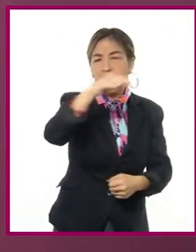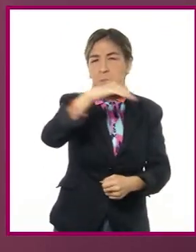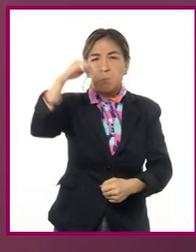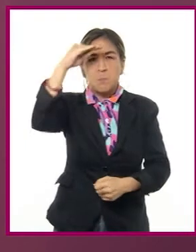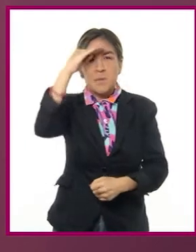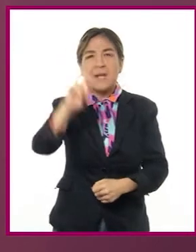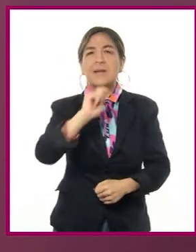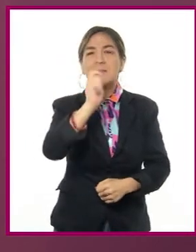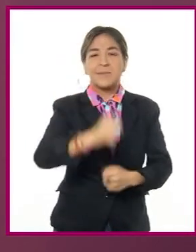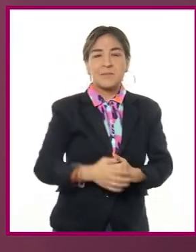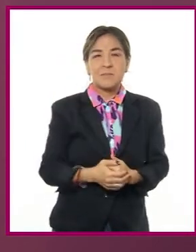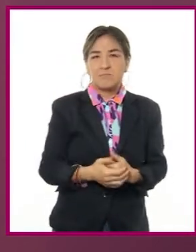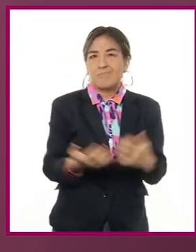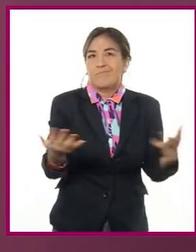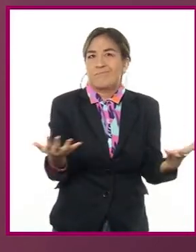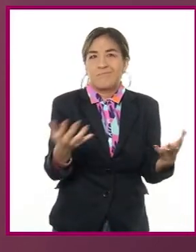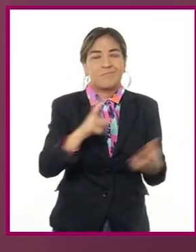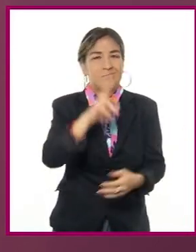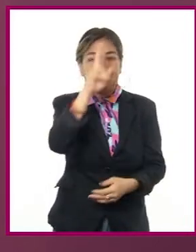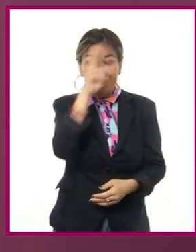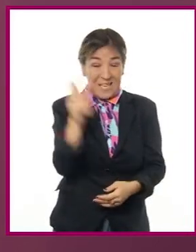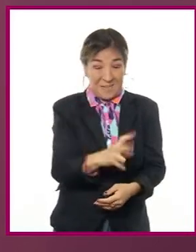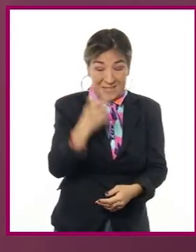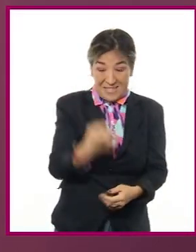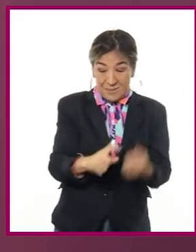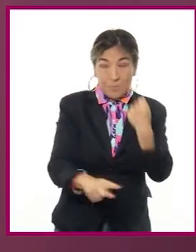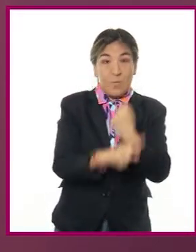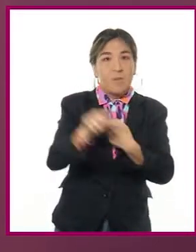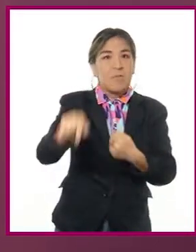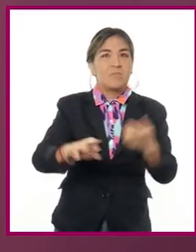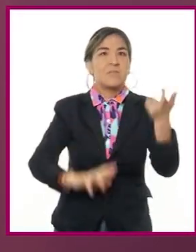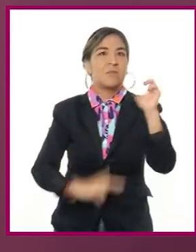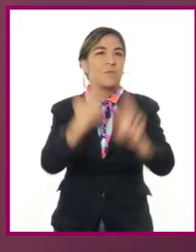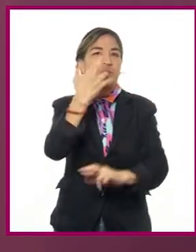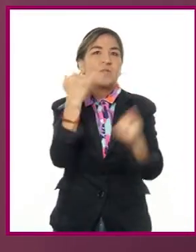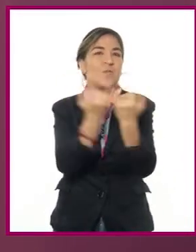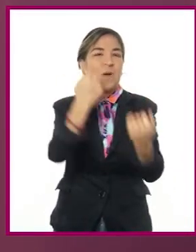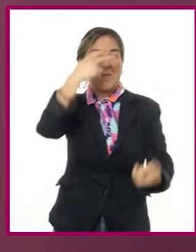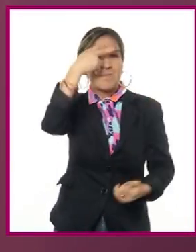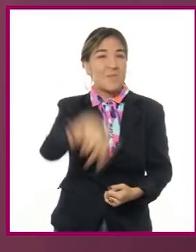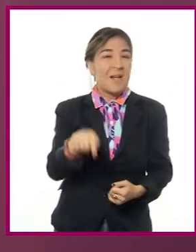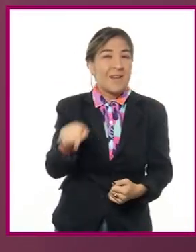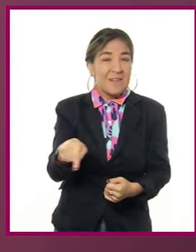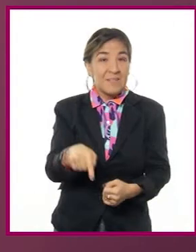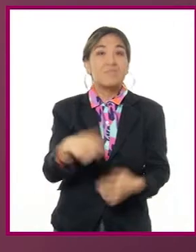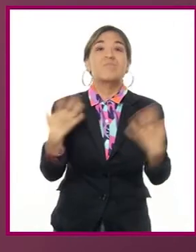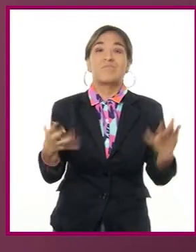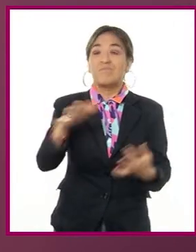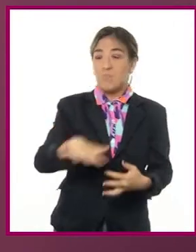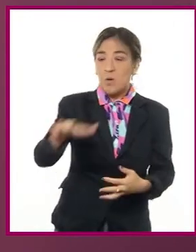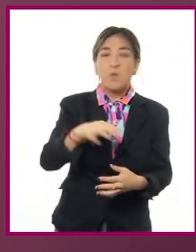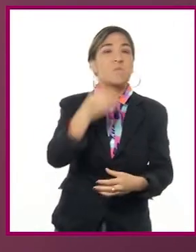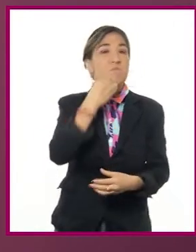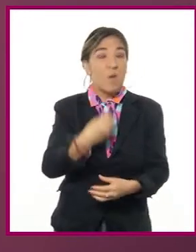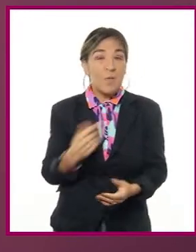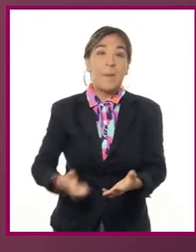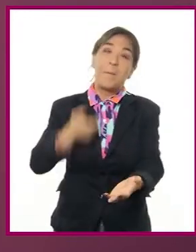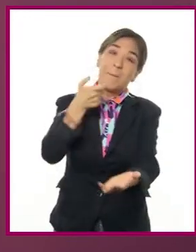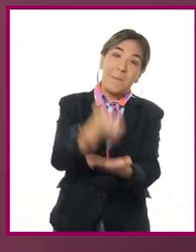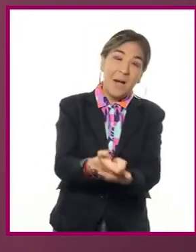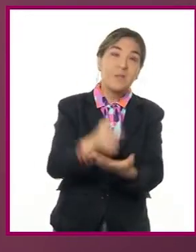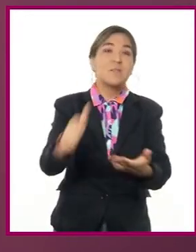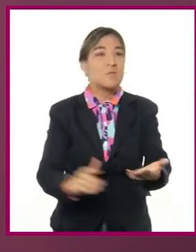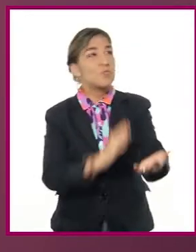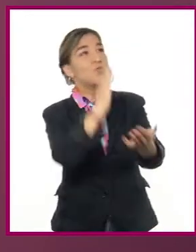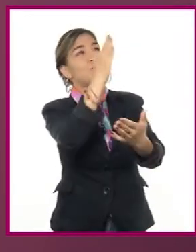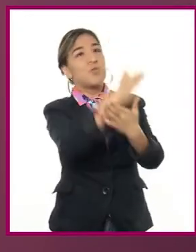situación no podía ser peor que la revolución que se vivía en México. Muchos de ellos pagaron su propio transporte y se fueron a